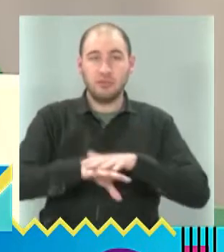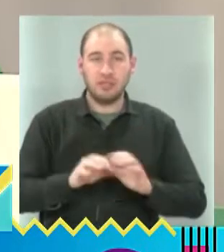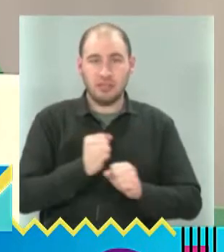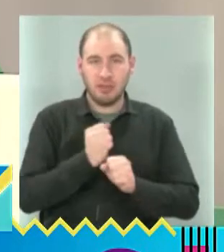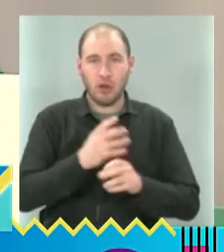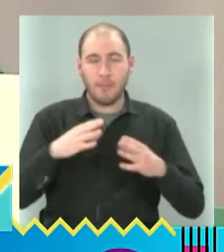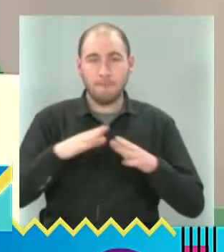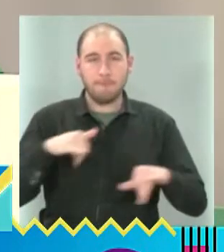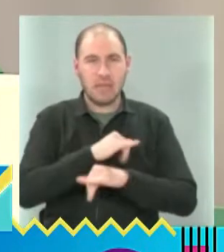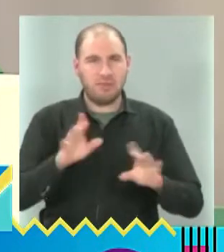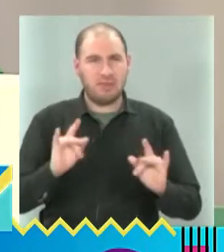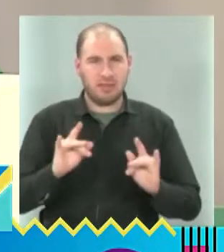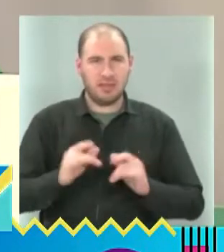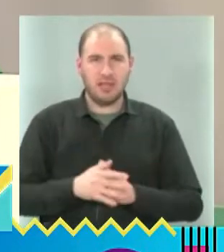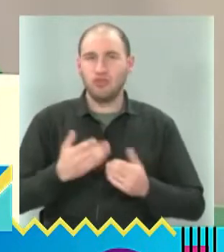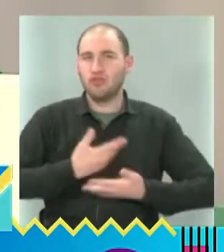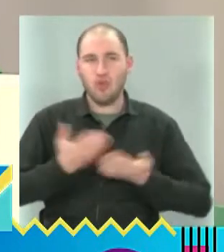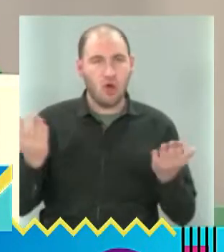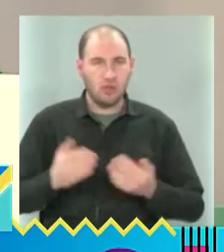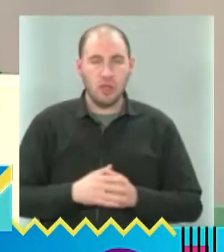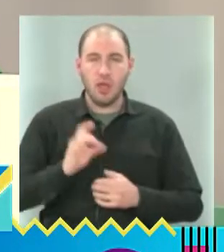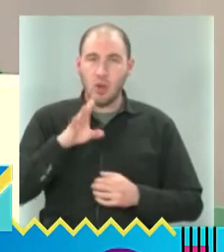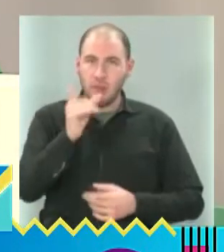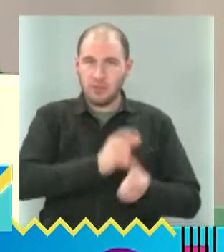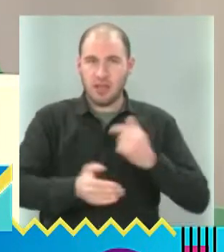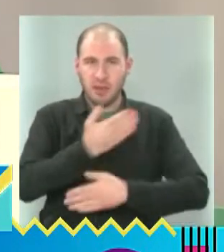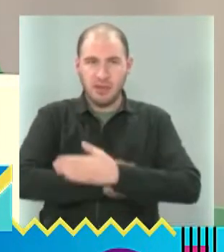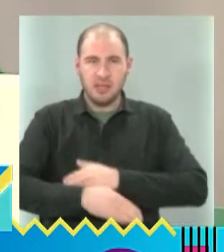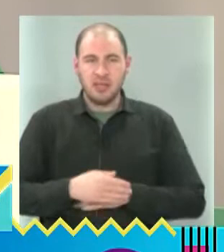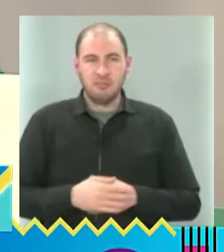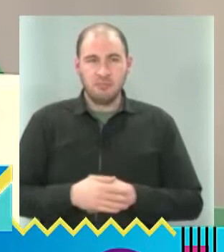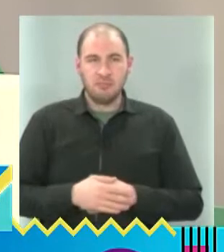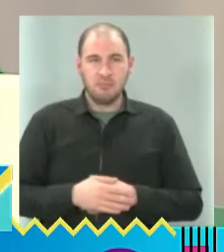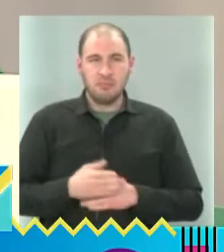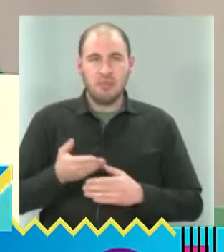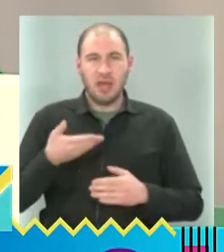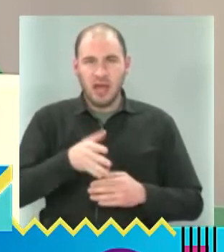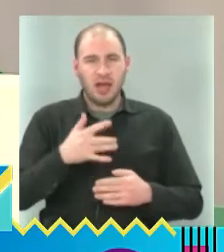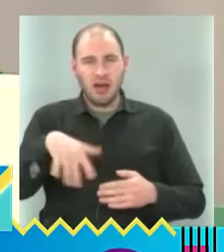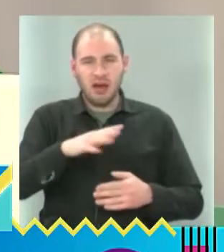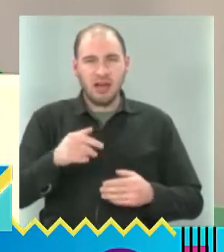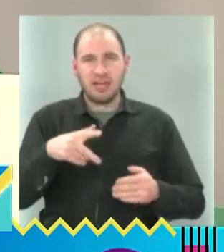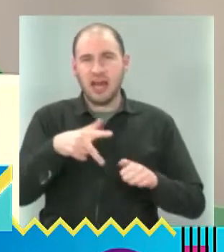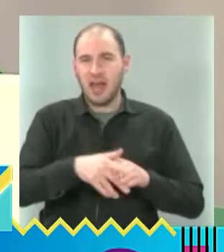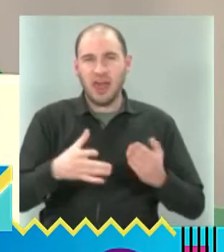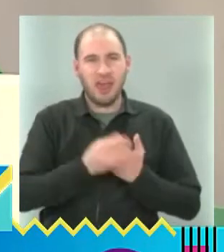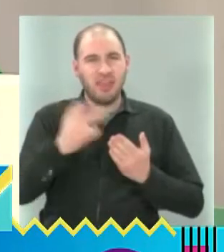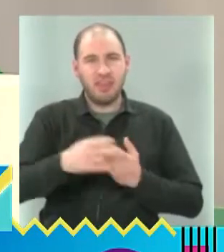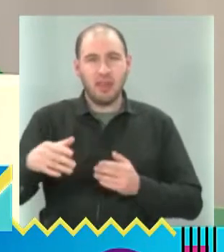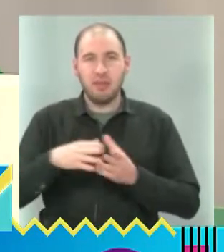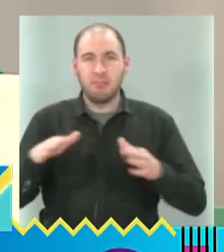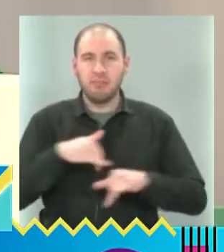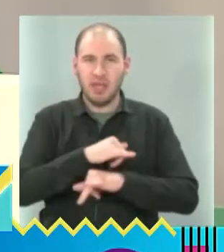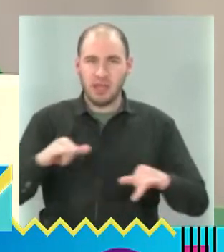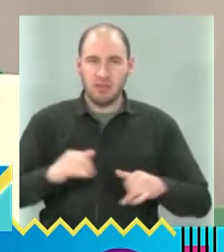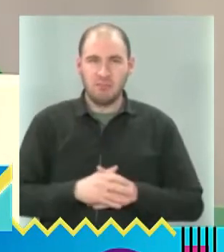en los medios está difícil para todos, no solo para las personas con discapacidad. Asistimos a una realidad de recortes muy profundos en los medios de